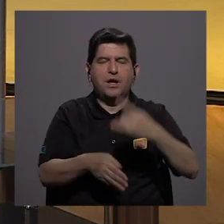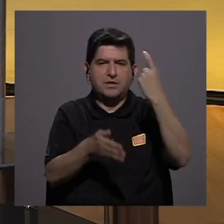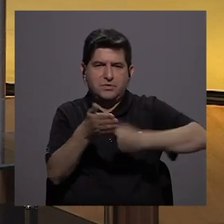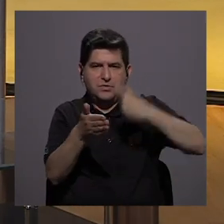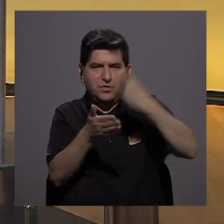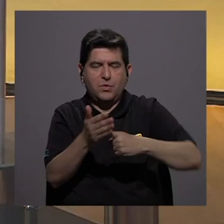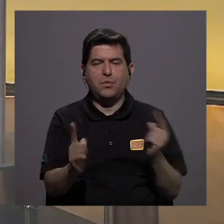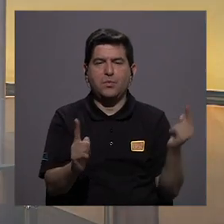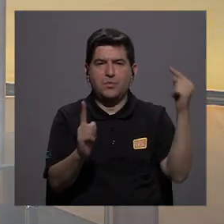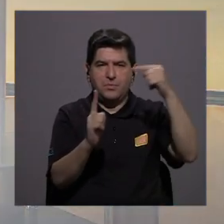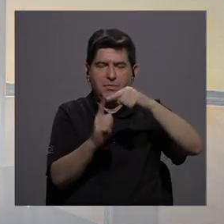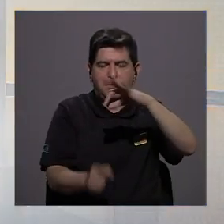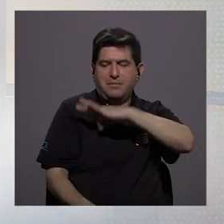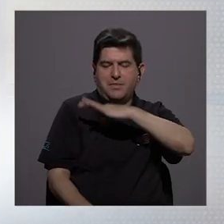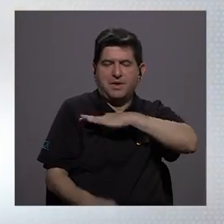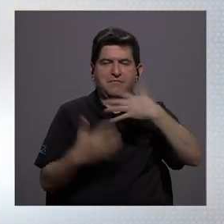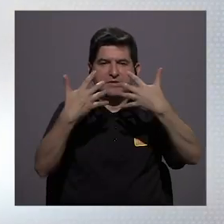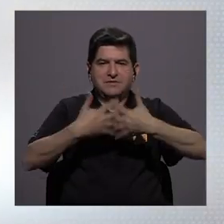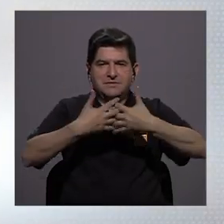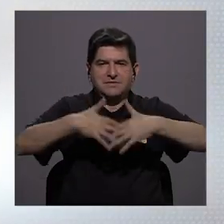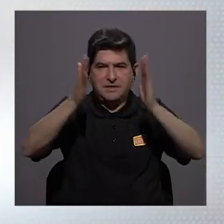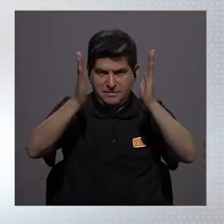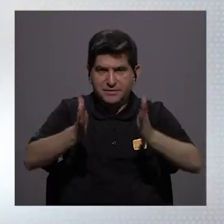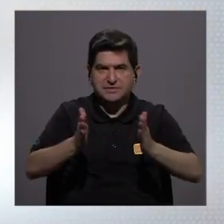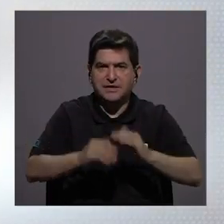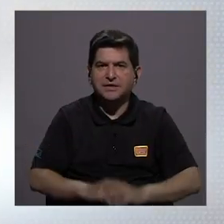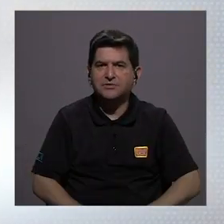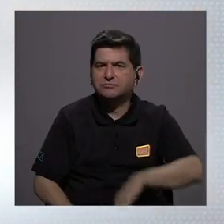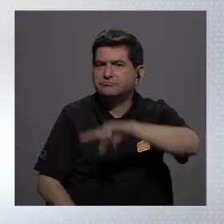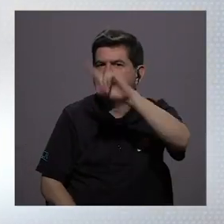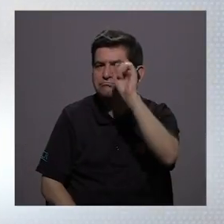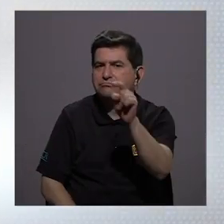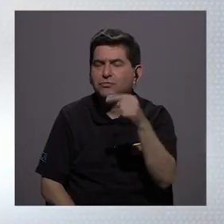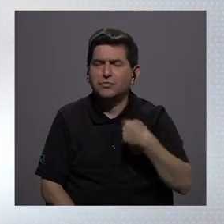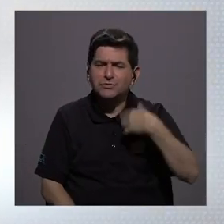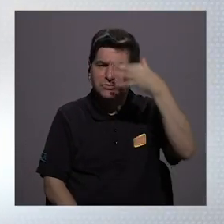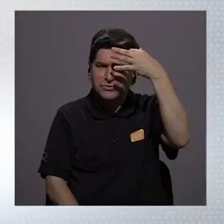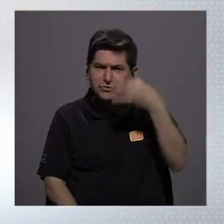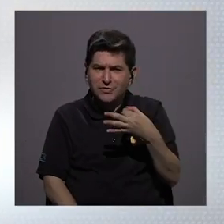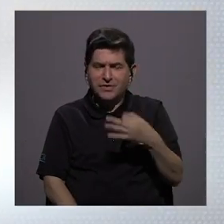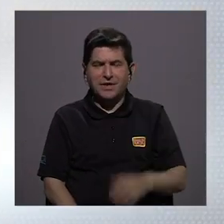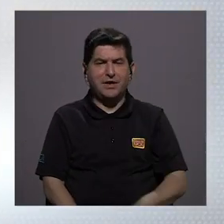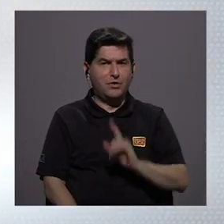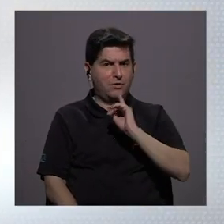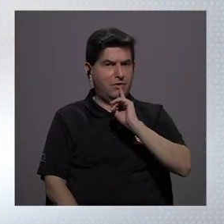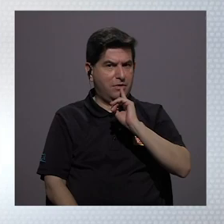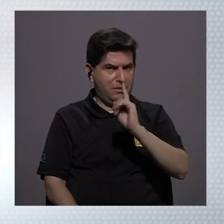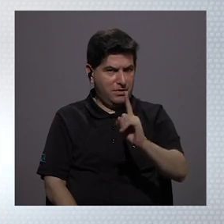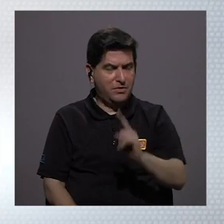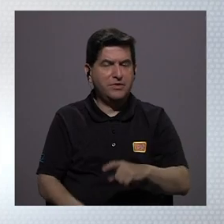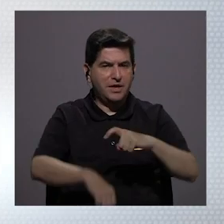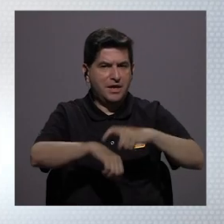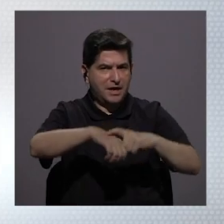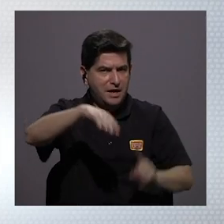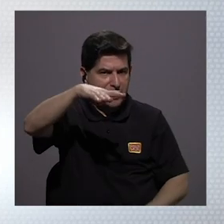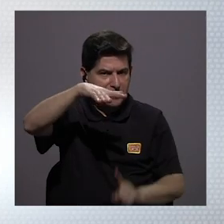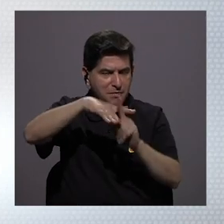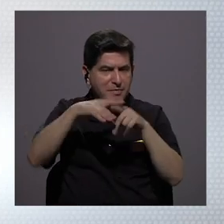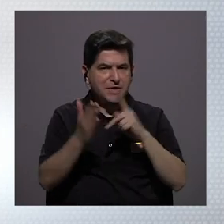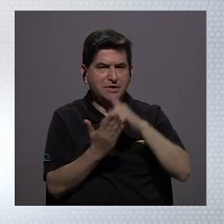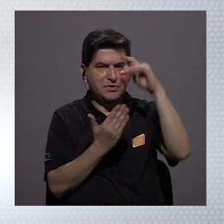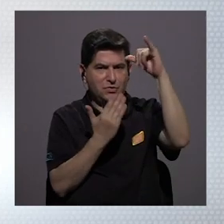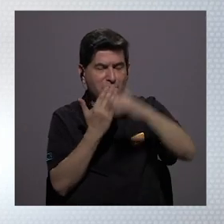tipos de impuestos con el objetivo de beneficiar a algunos empresarios? Bueno, a mí me pareció, y yo lo dije cuando